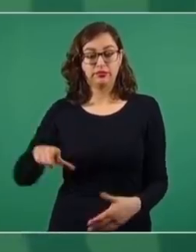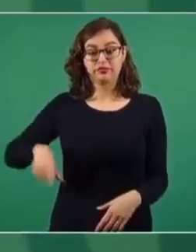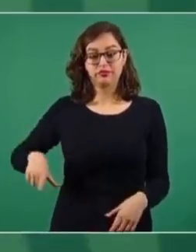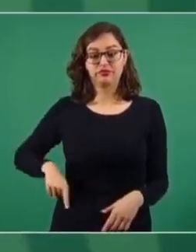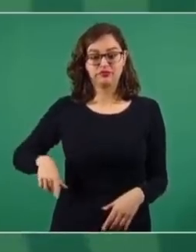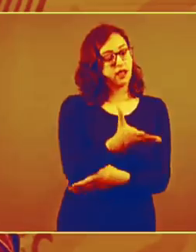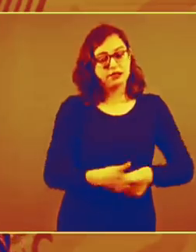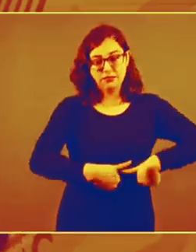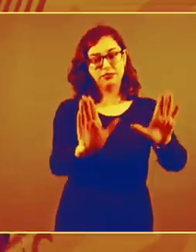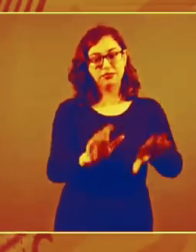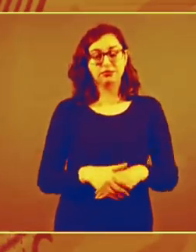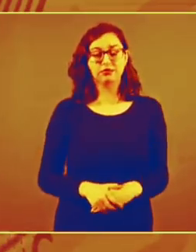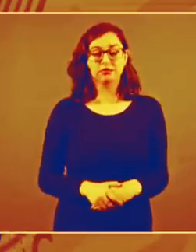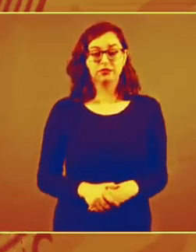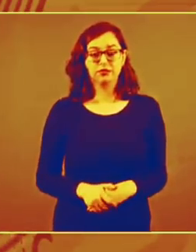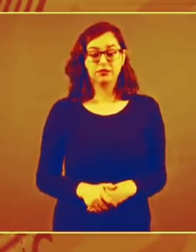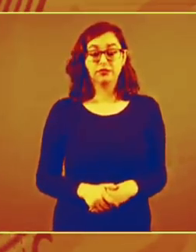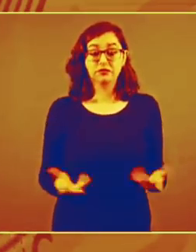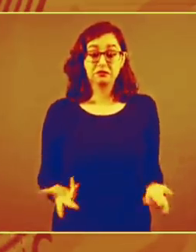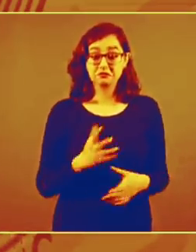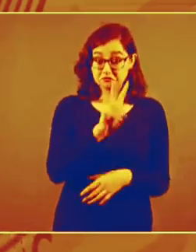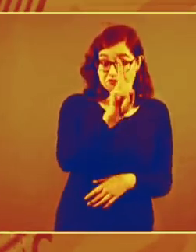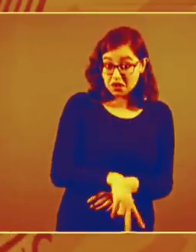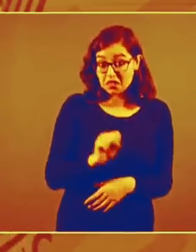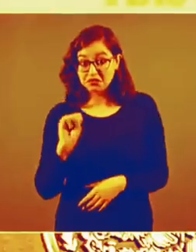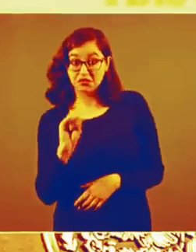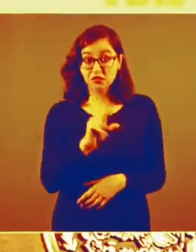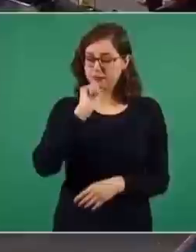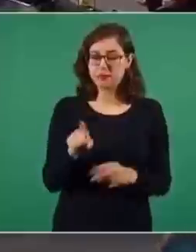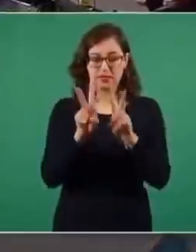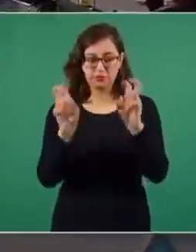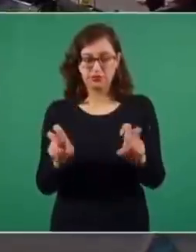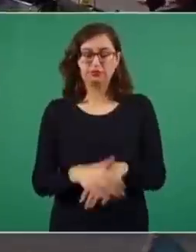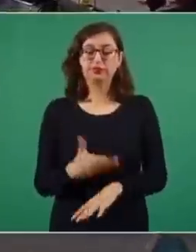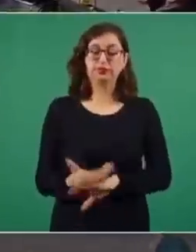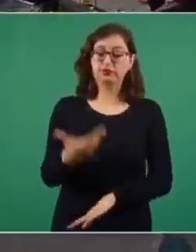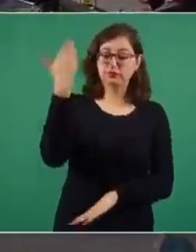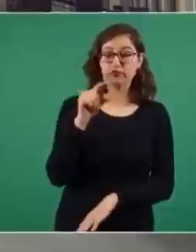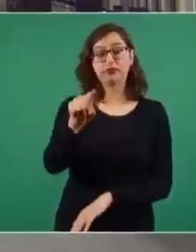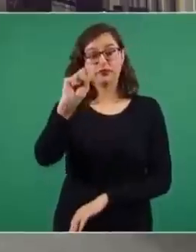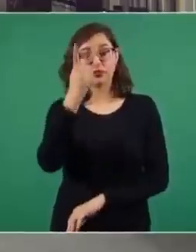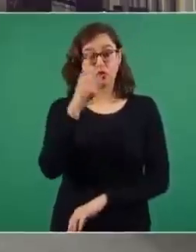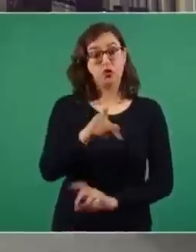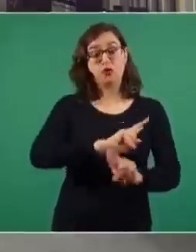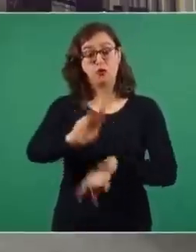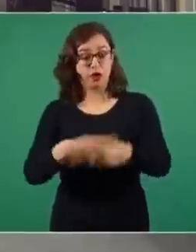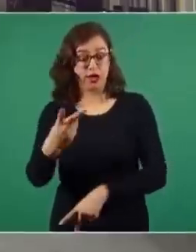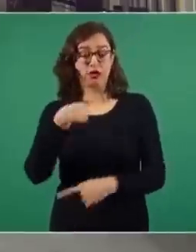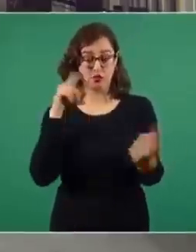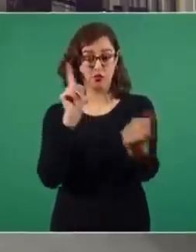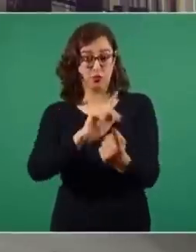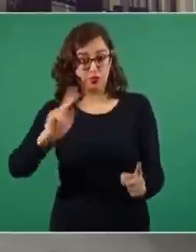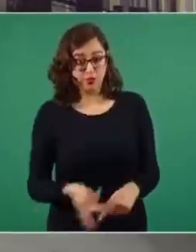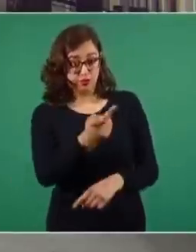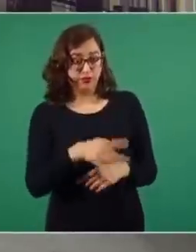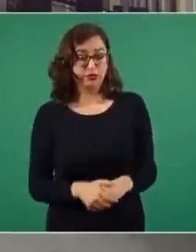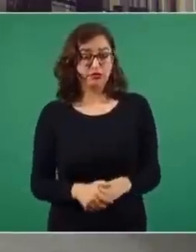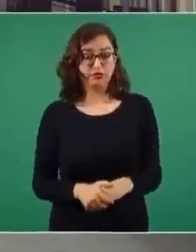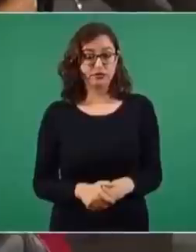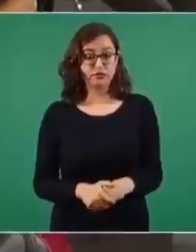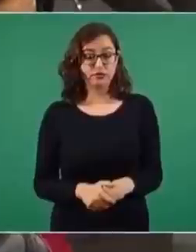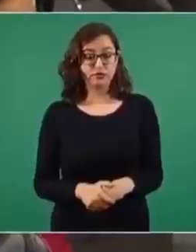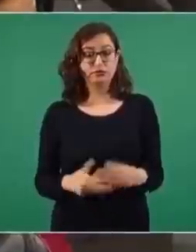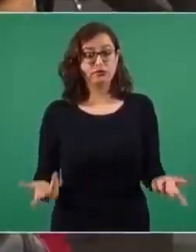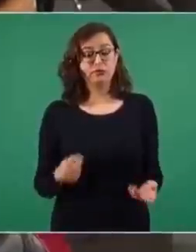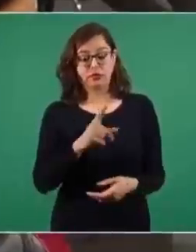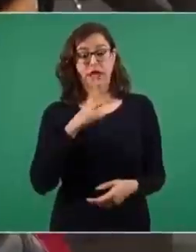lo detuvieron. ¿Es cierto o no? Ese es otro asunto. Una visita que tuvo usted a San Luis Potosí, tuve la oportunidad de preguntarle y nos confirmó que